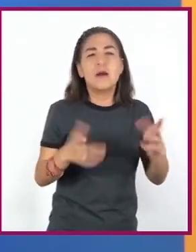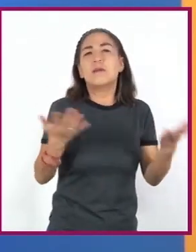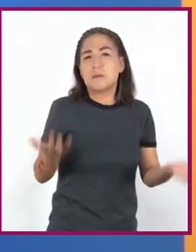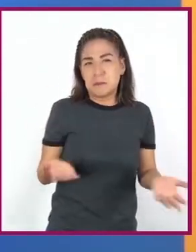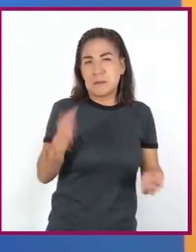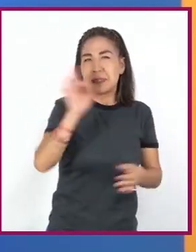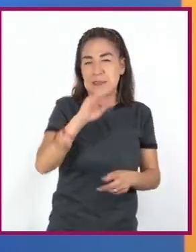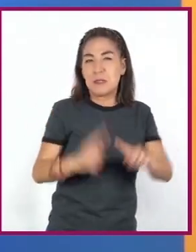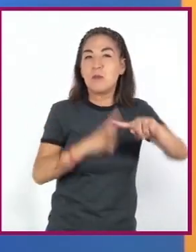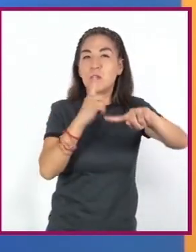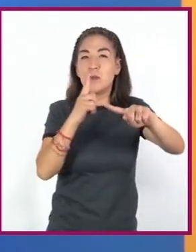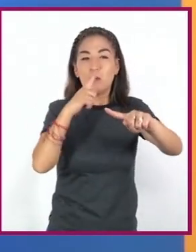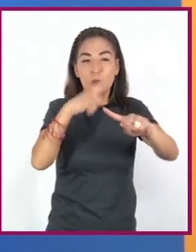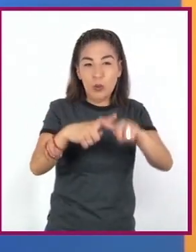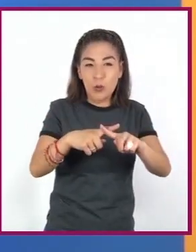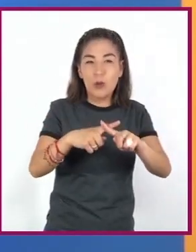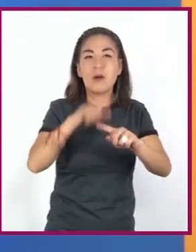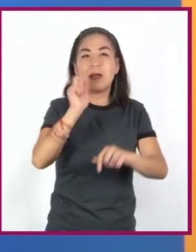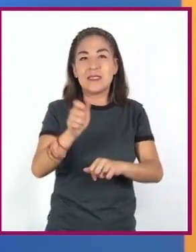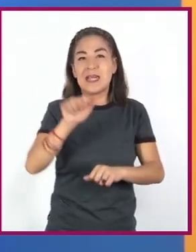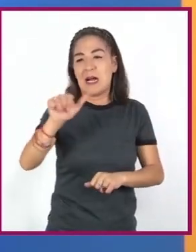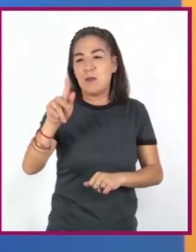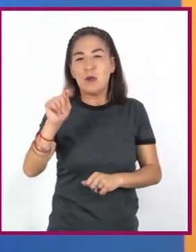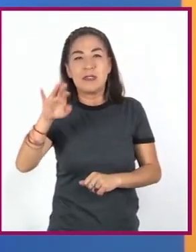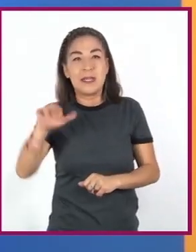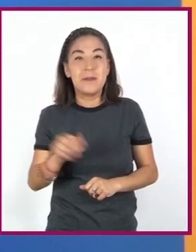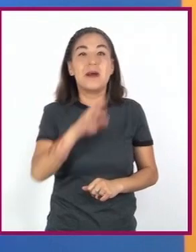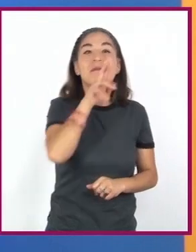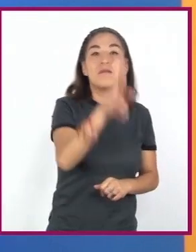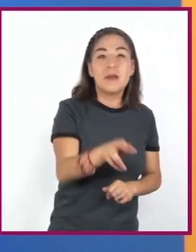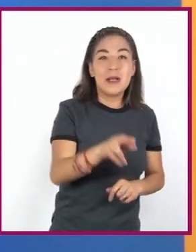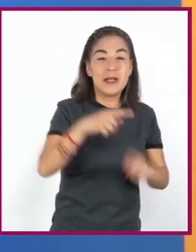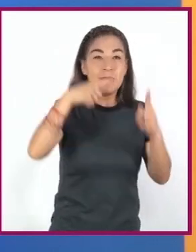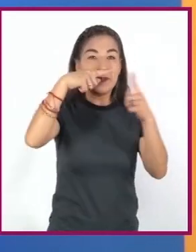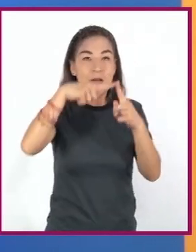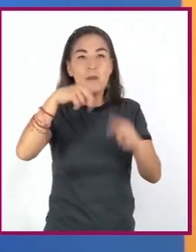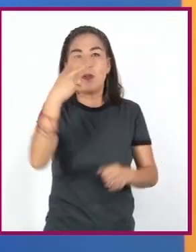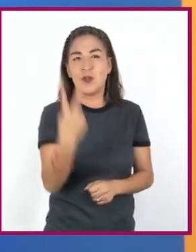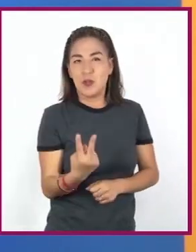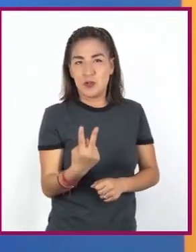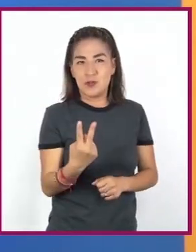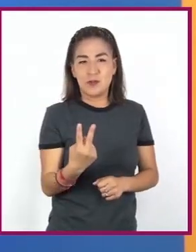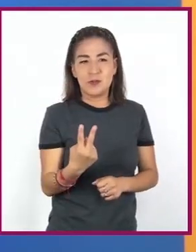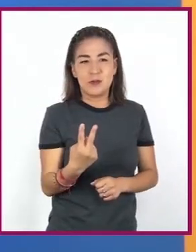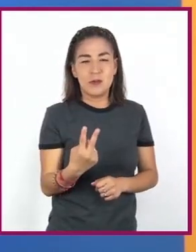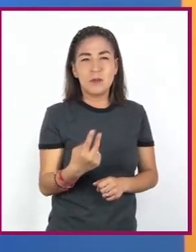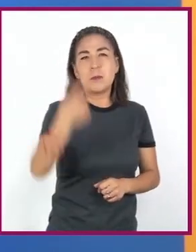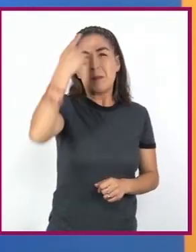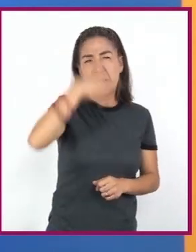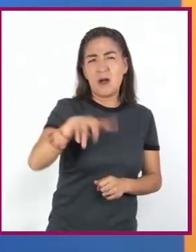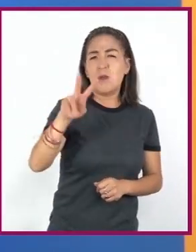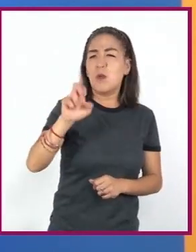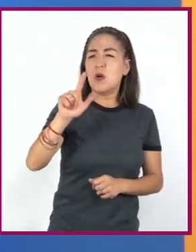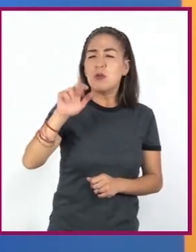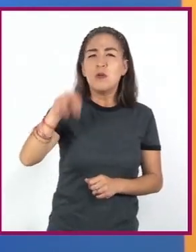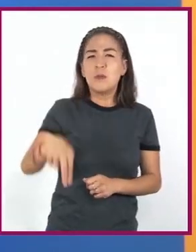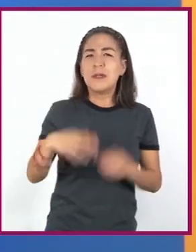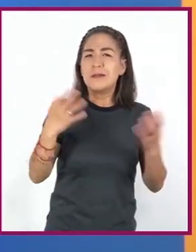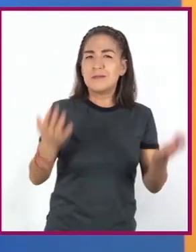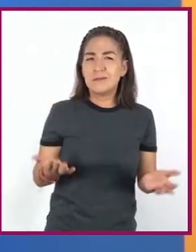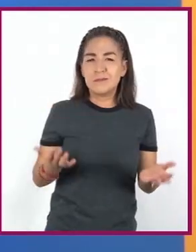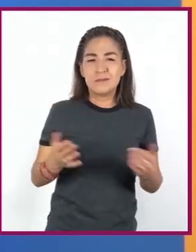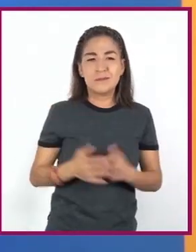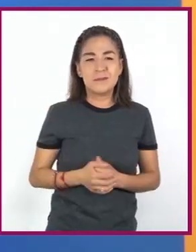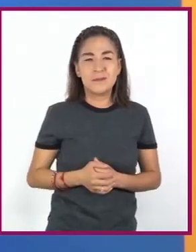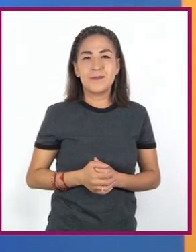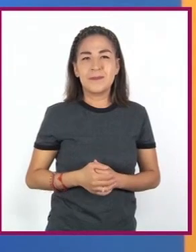multiplica el perímetro por la apotema y el resultado se divide entre 2. Y para el volumen,